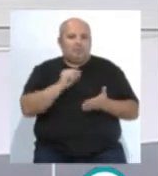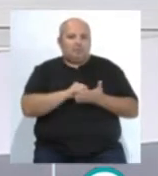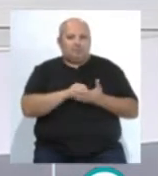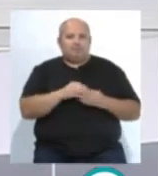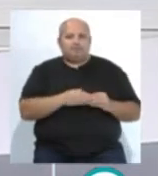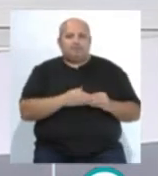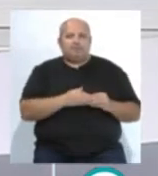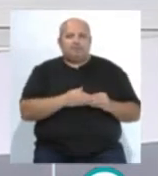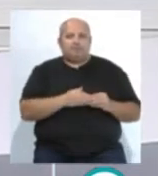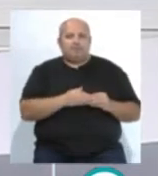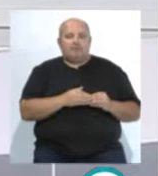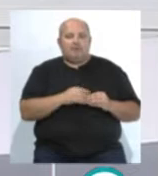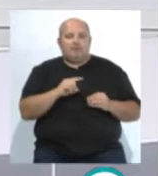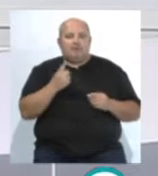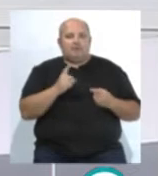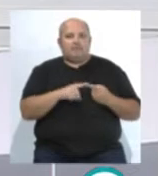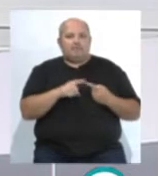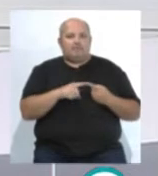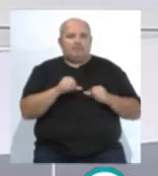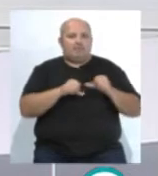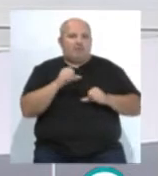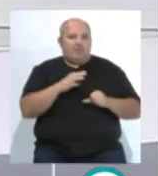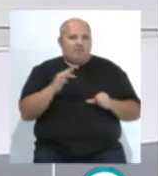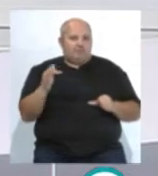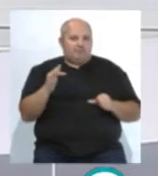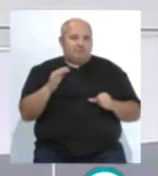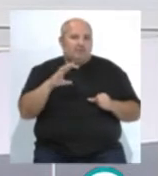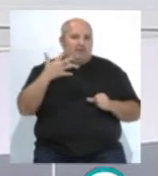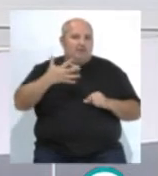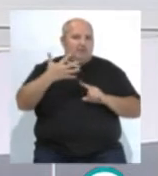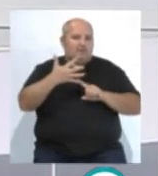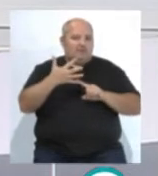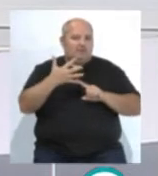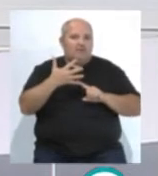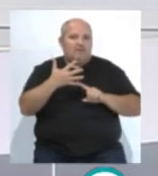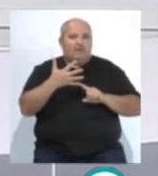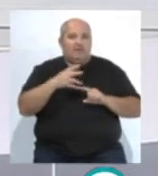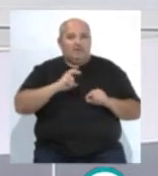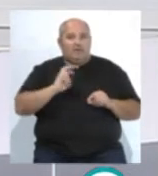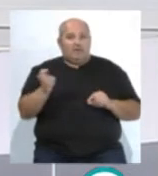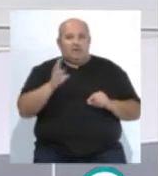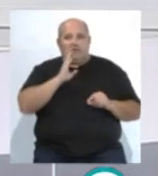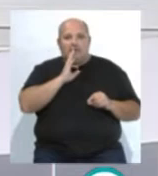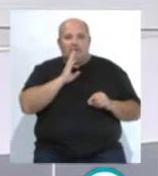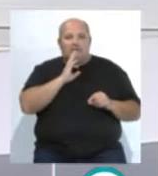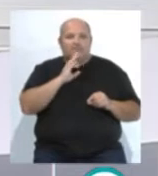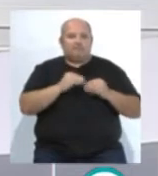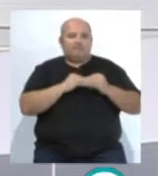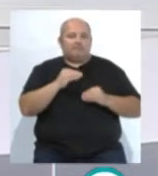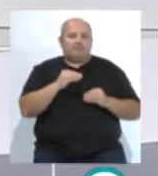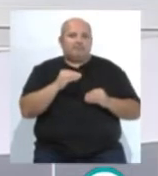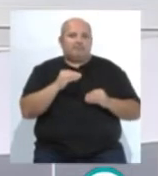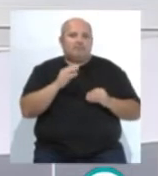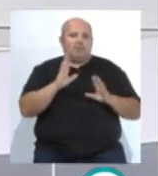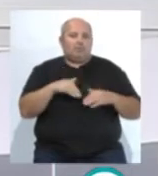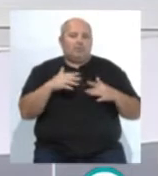puntos. En una se jugó playoff de ascenso como quinto clasificado y en la otra se quedó fuera en